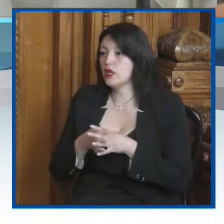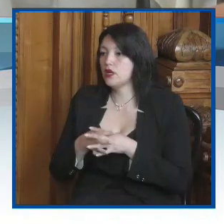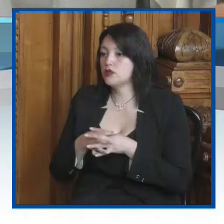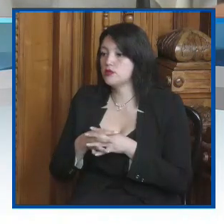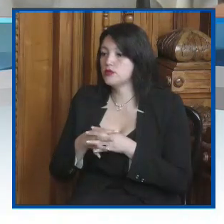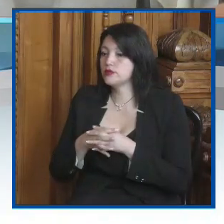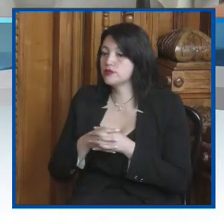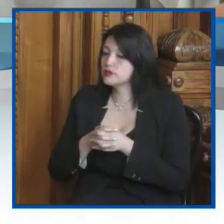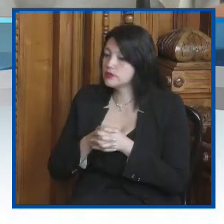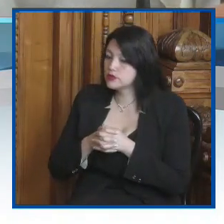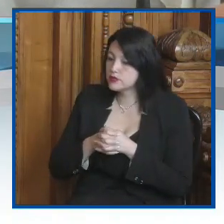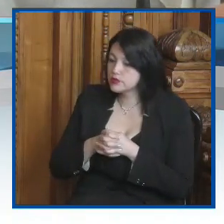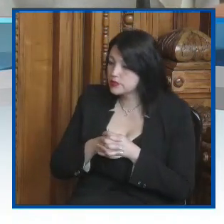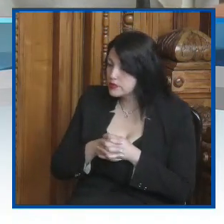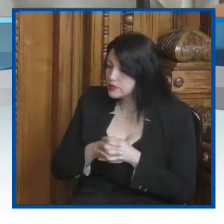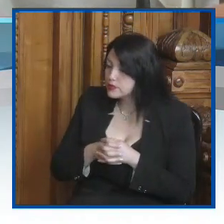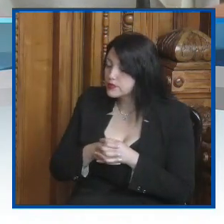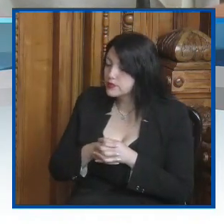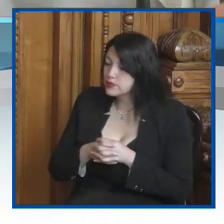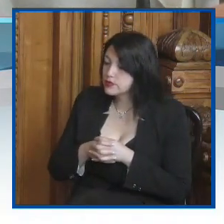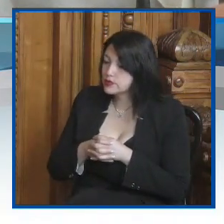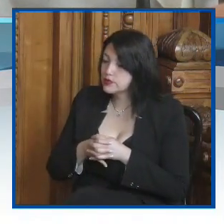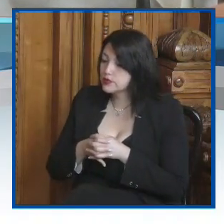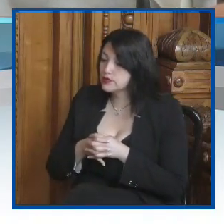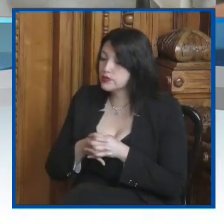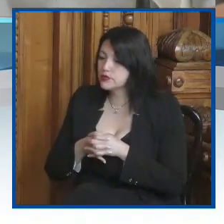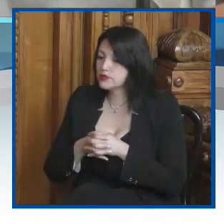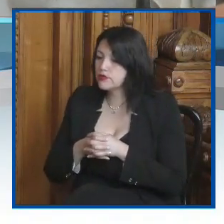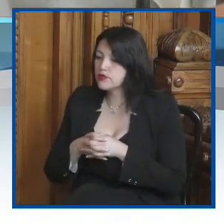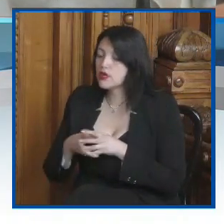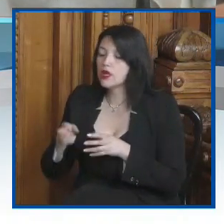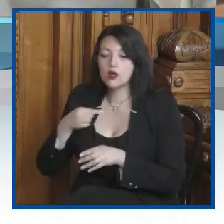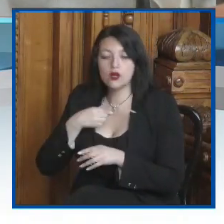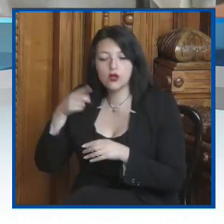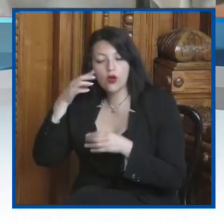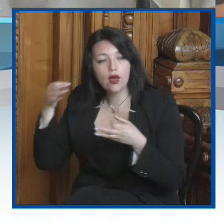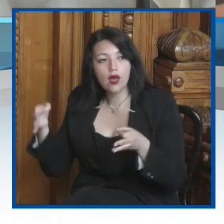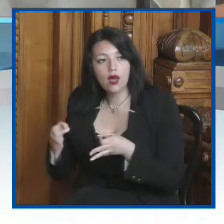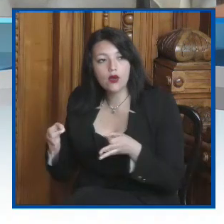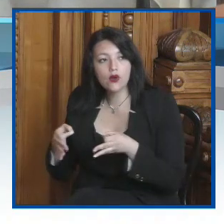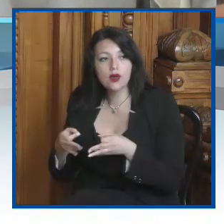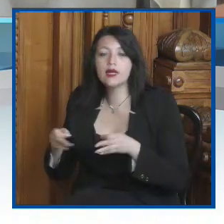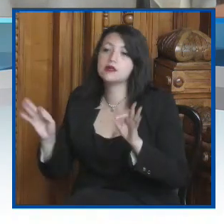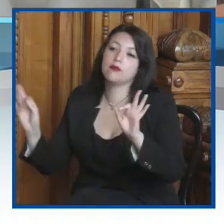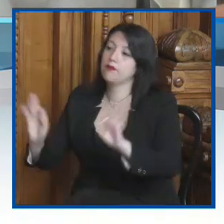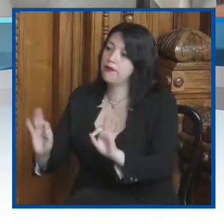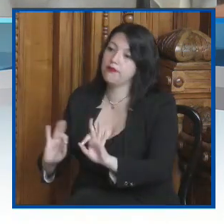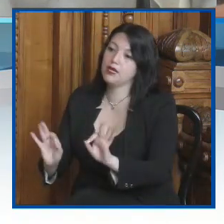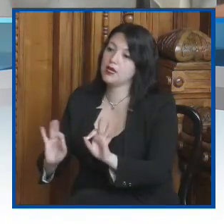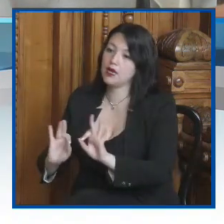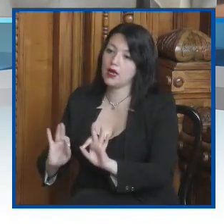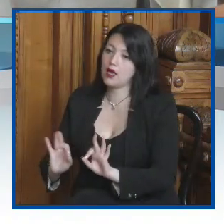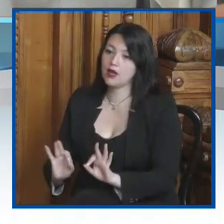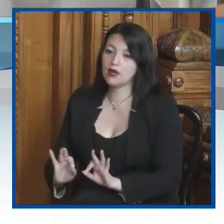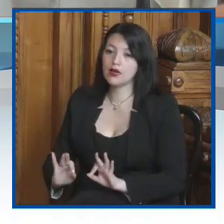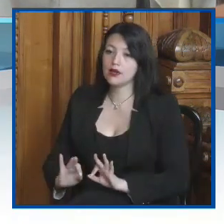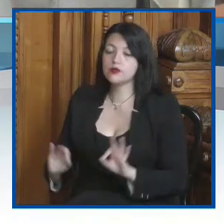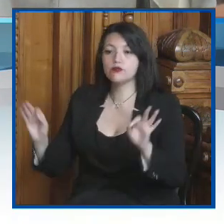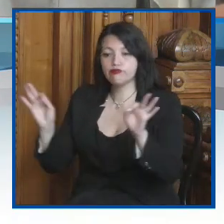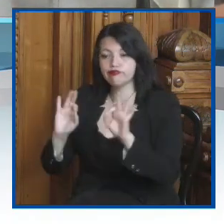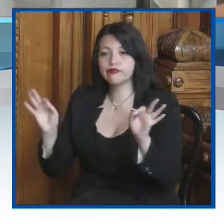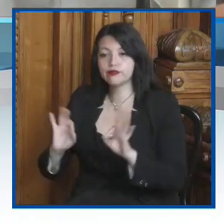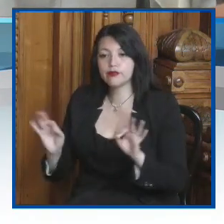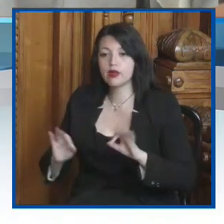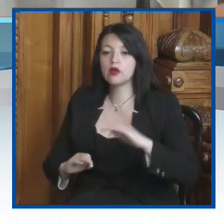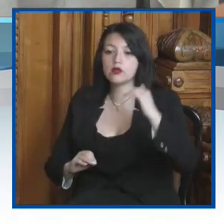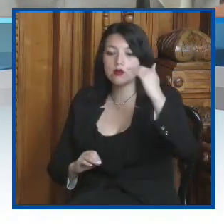probation, que nosotros tenemos audiencias orales, lo que yo hago es, más allá de explicarle todo lo que implica y de explicarle